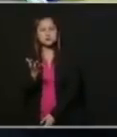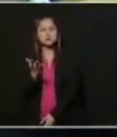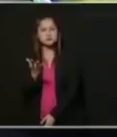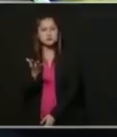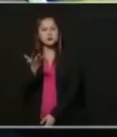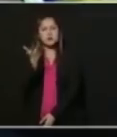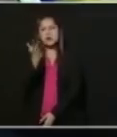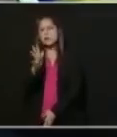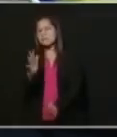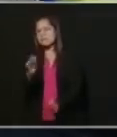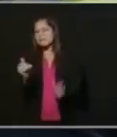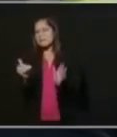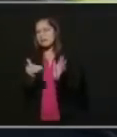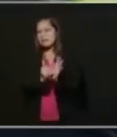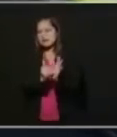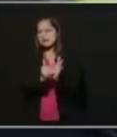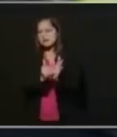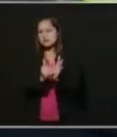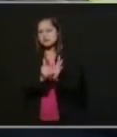10,000.